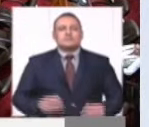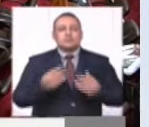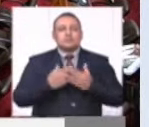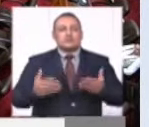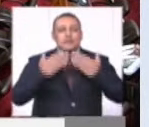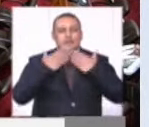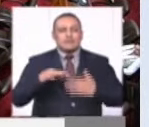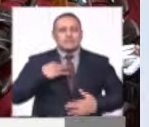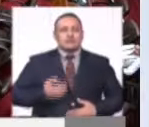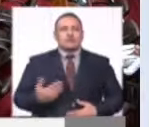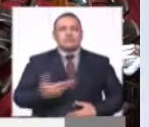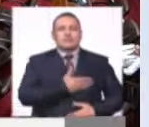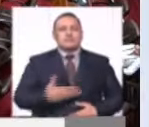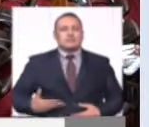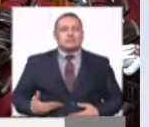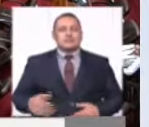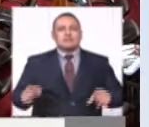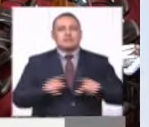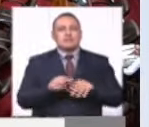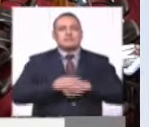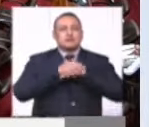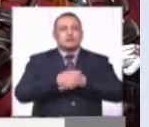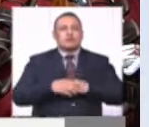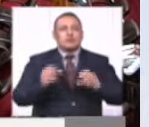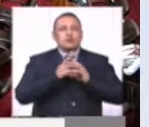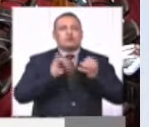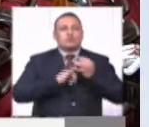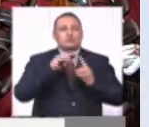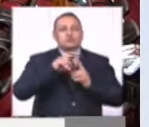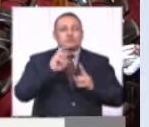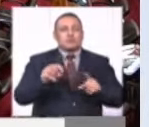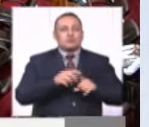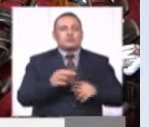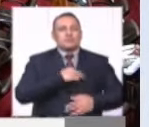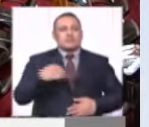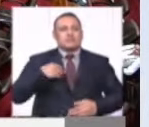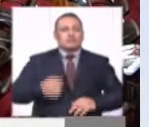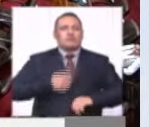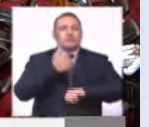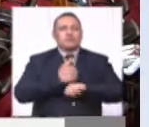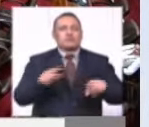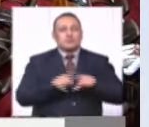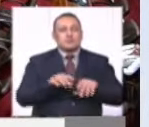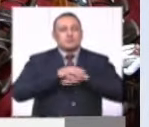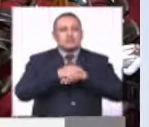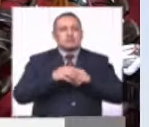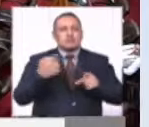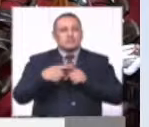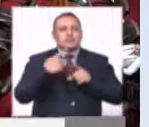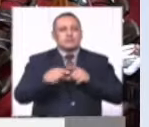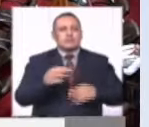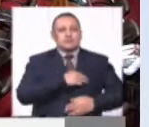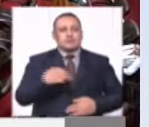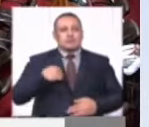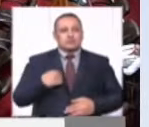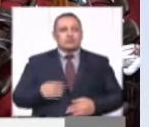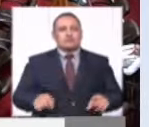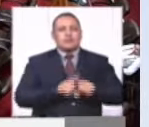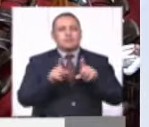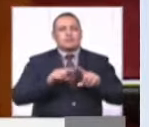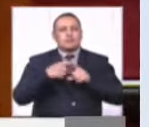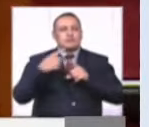Gracias, señor presidente. Saludar al señor Gustavo Adrián Zen, presidente del Consejo de Ministros. Saludar a los ministros y ministras,